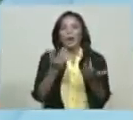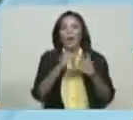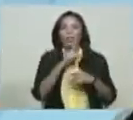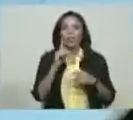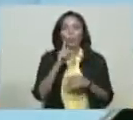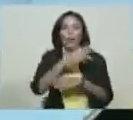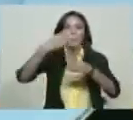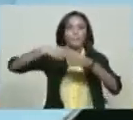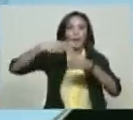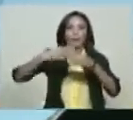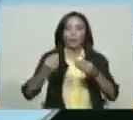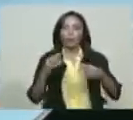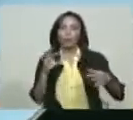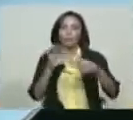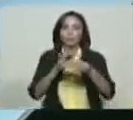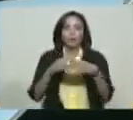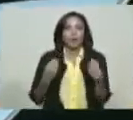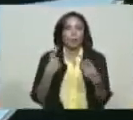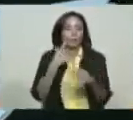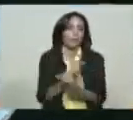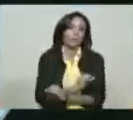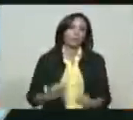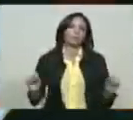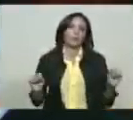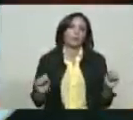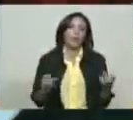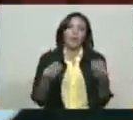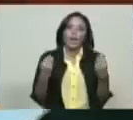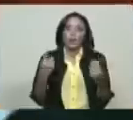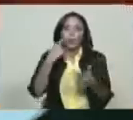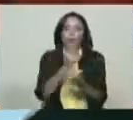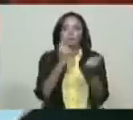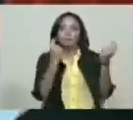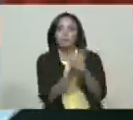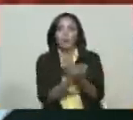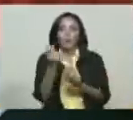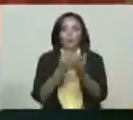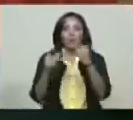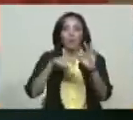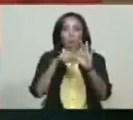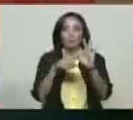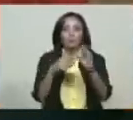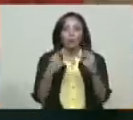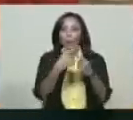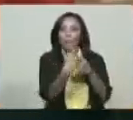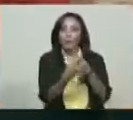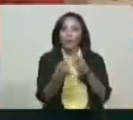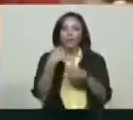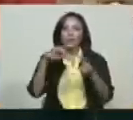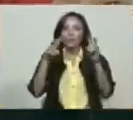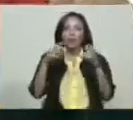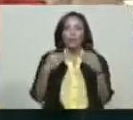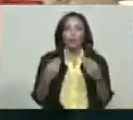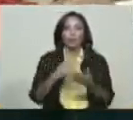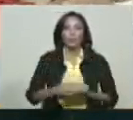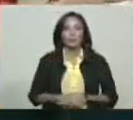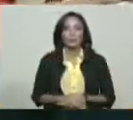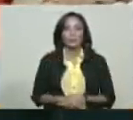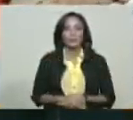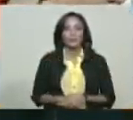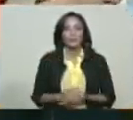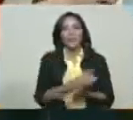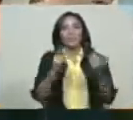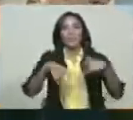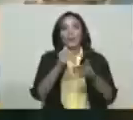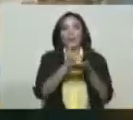al Petro. Y cómo va a ser el tema de la reconversión monetaria. Y cómo va a ser el tema de la profundización de hogares